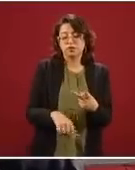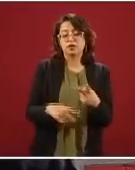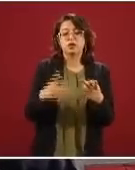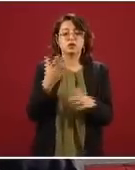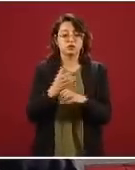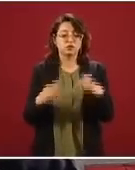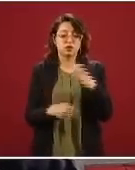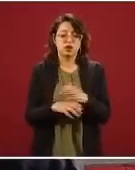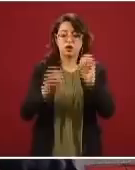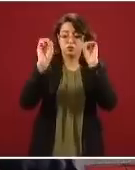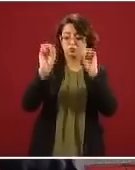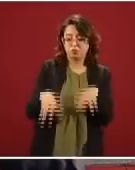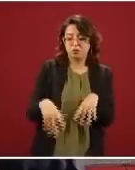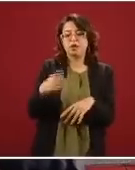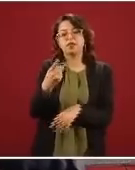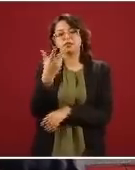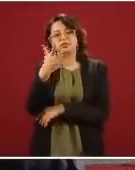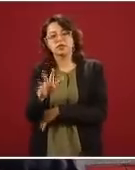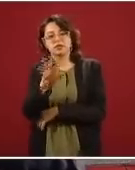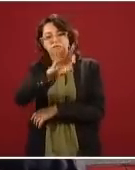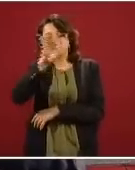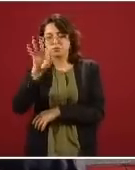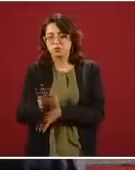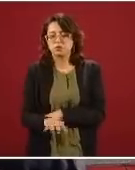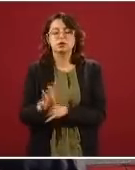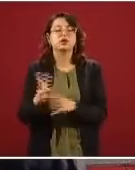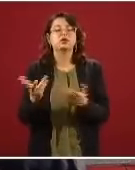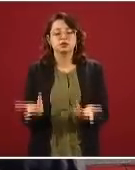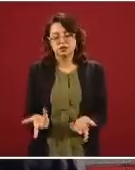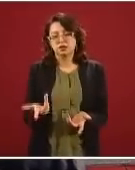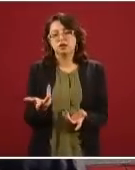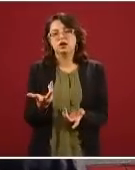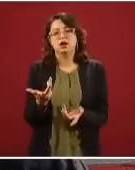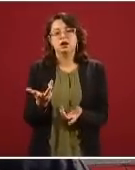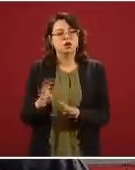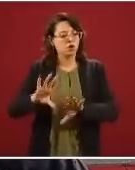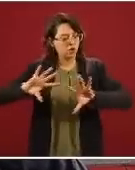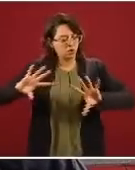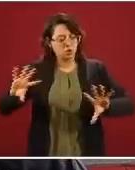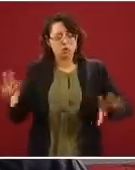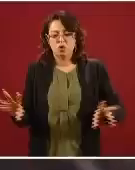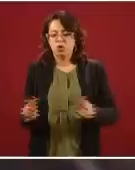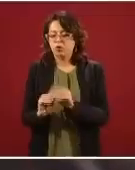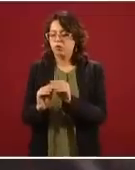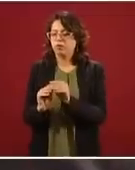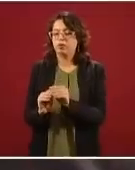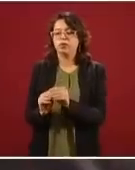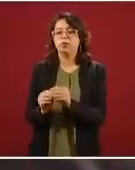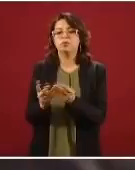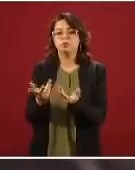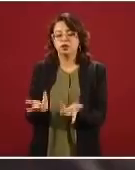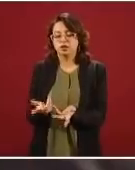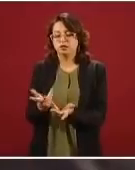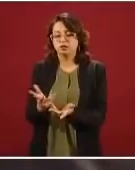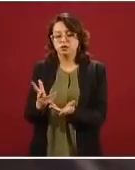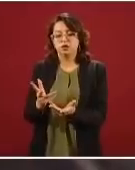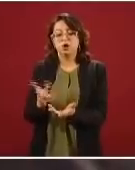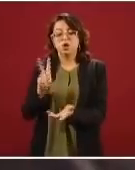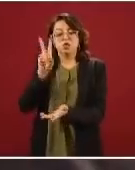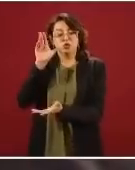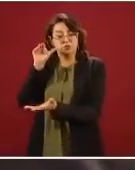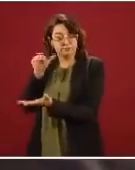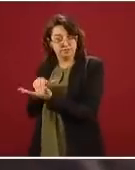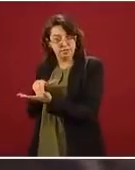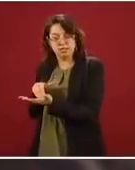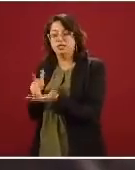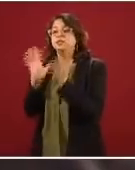10%. Con eso nosotros generamos una cuenta única. Y estos 2,000 que les digo ya es una disponibilidad neta. ¿Qué quiere